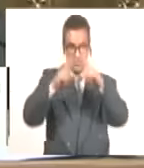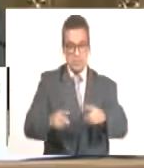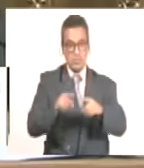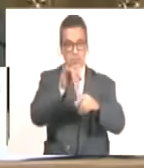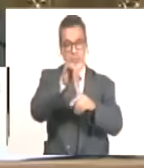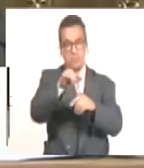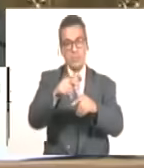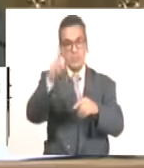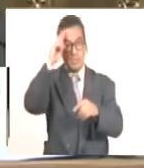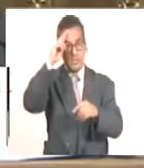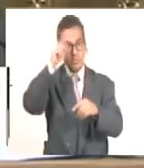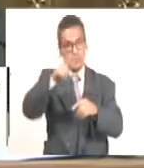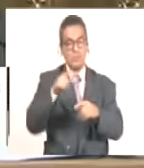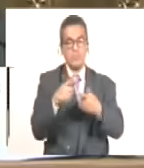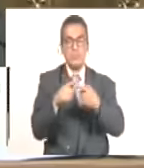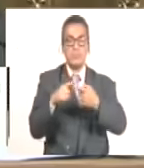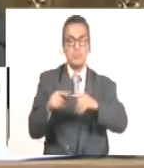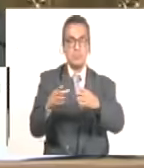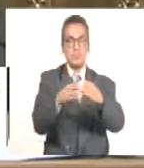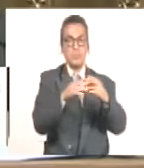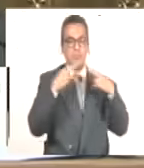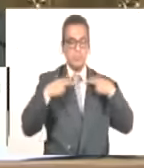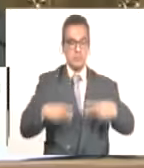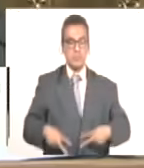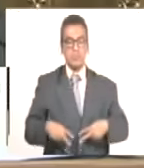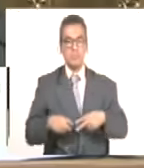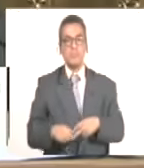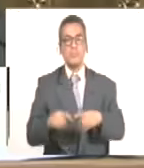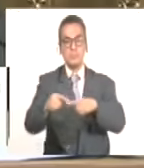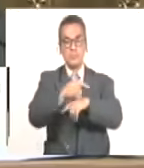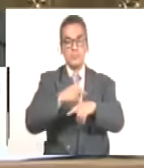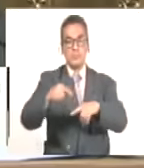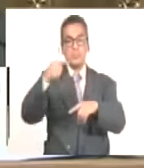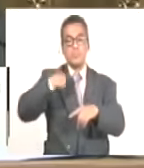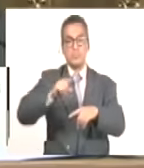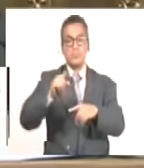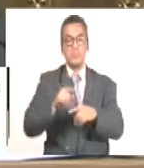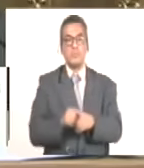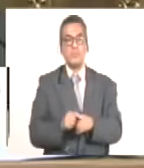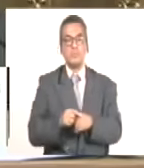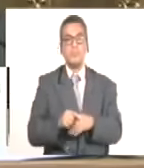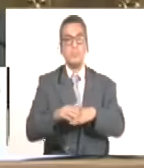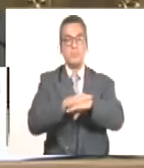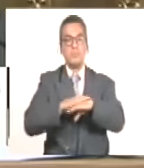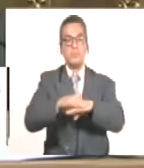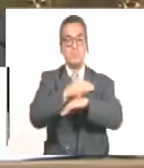las mismas sean respetadas en todos los aspectos de su vida. El Estado deberá